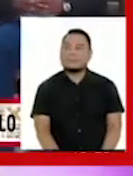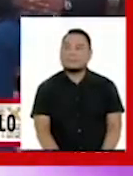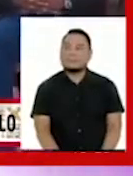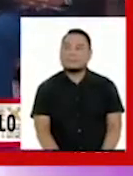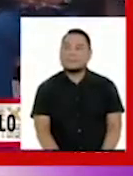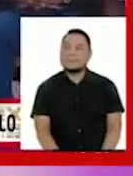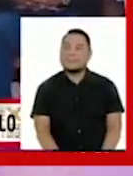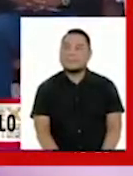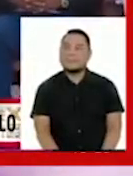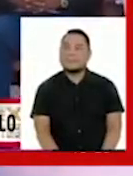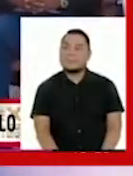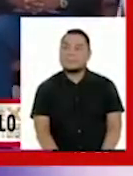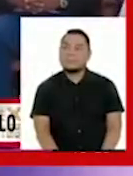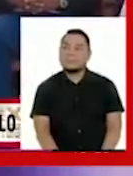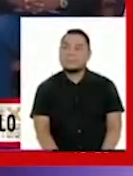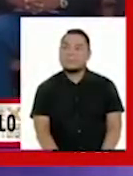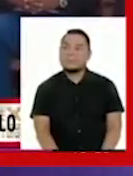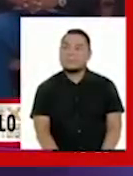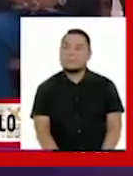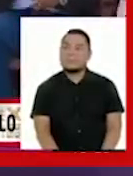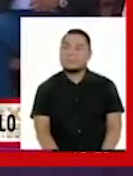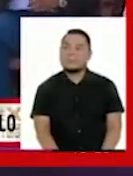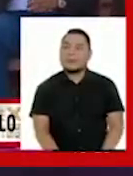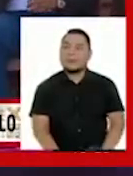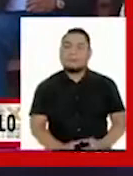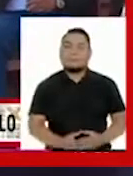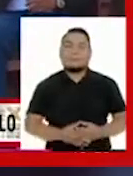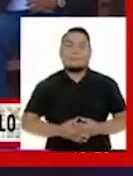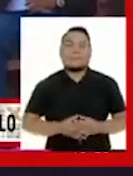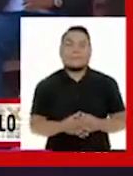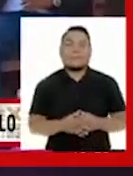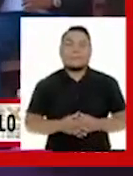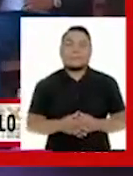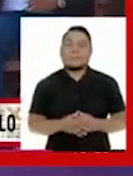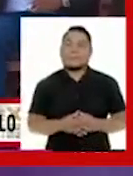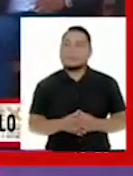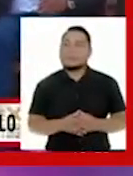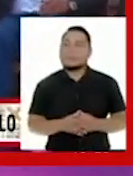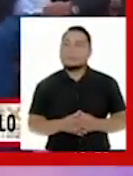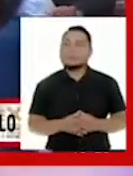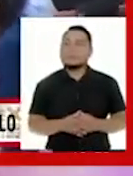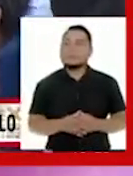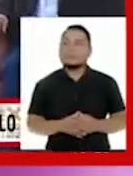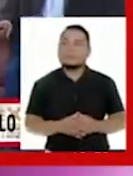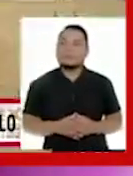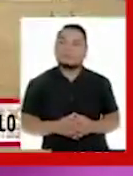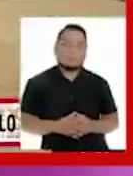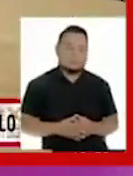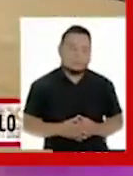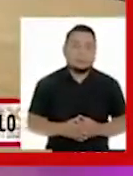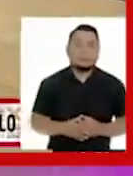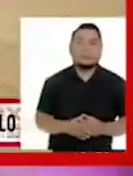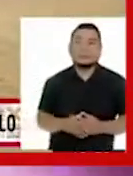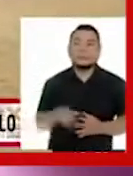primera acusación judicial en los tribunales por parte de la derecha, porque ha decidido no gobernar desde el Palacio de Pizarro,